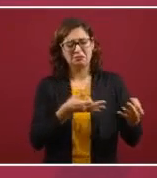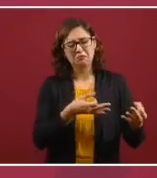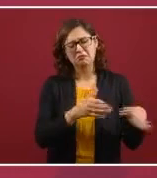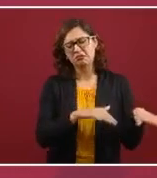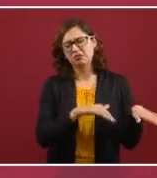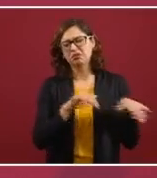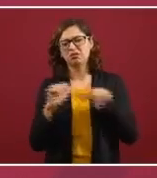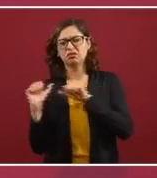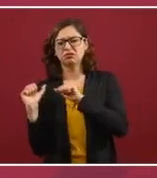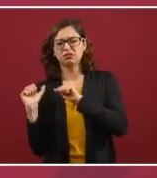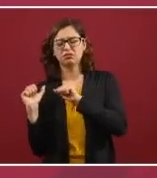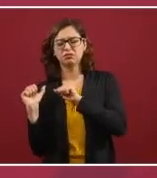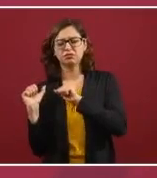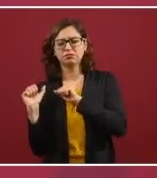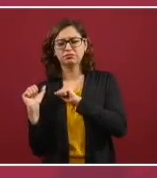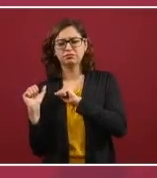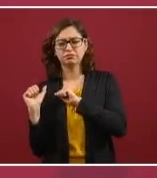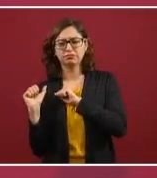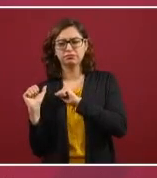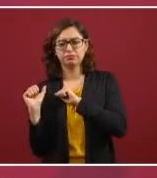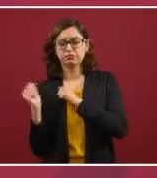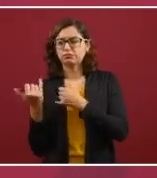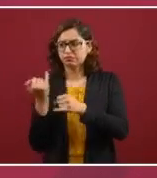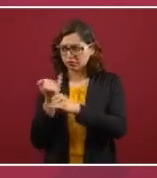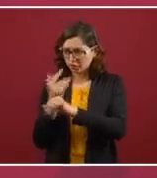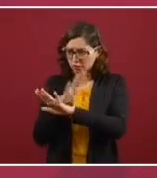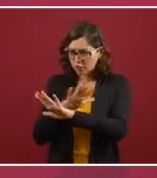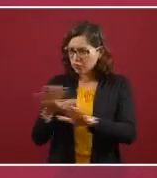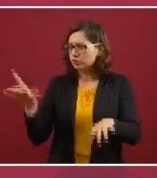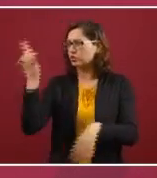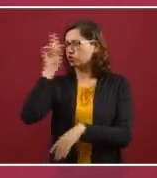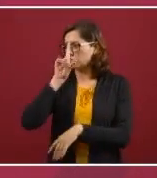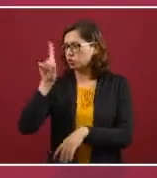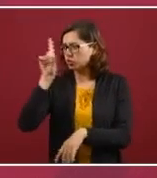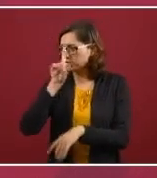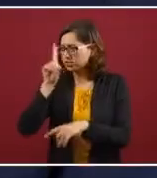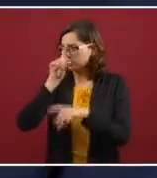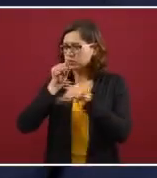drogas con información, con orientación,